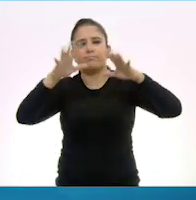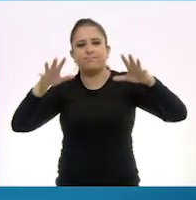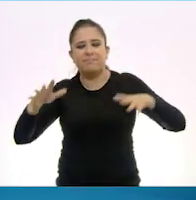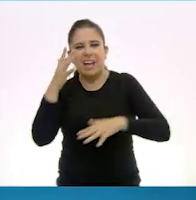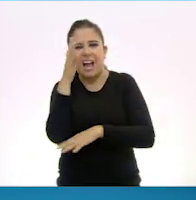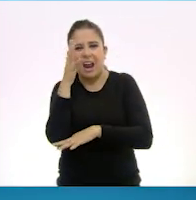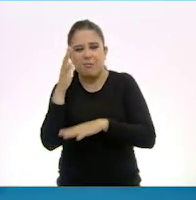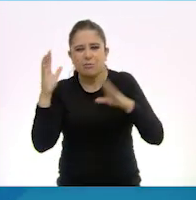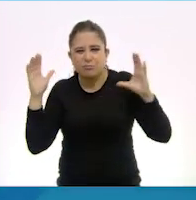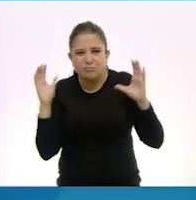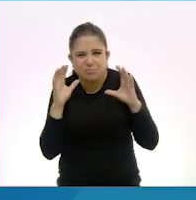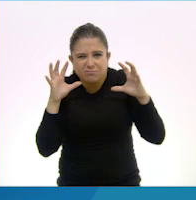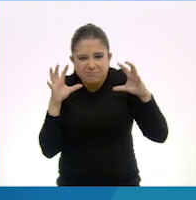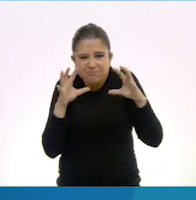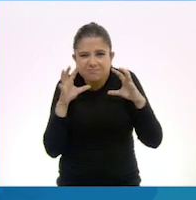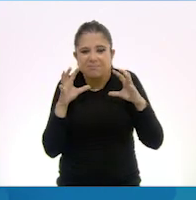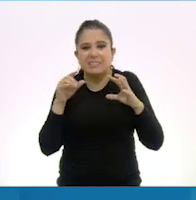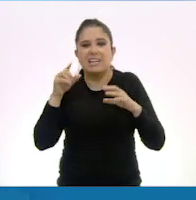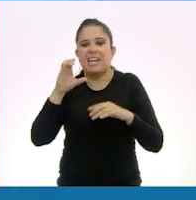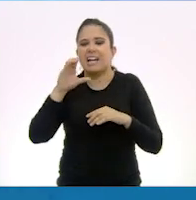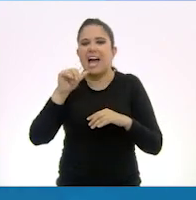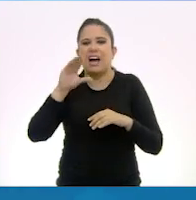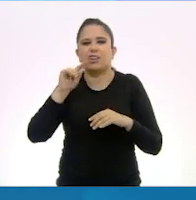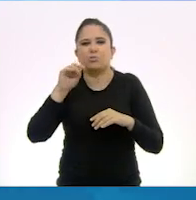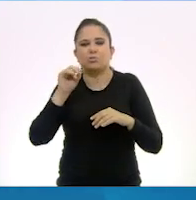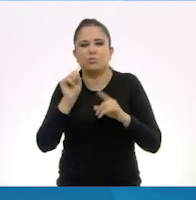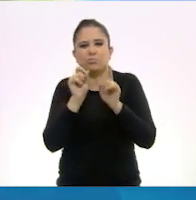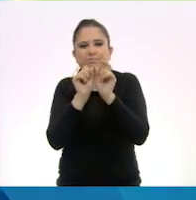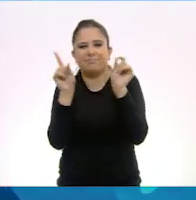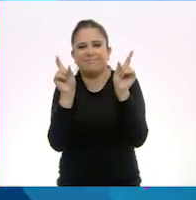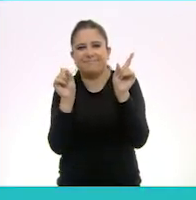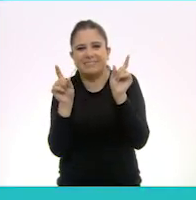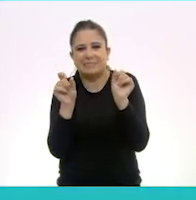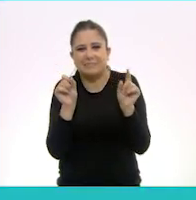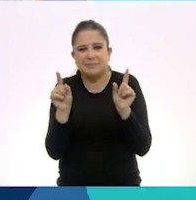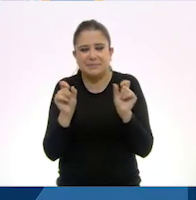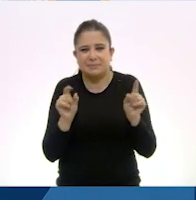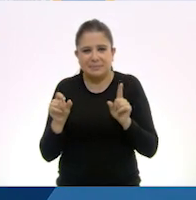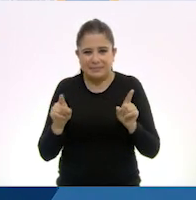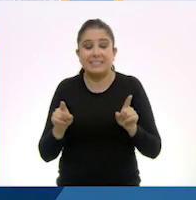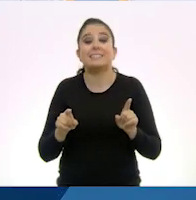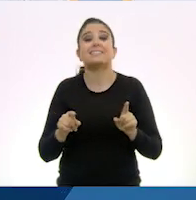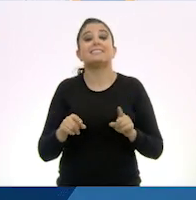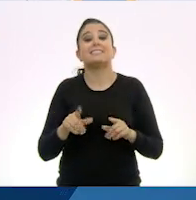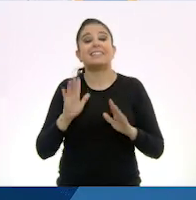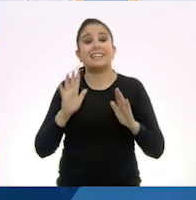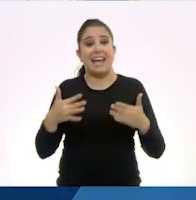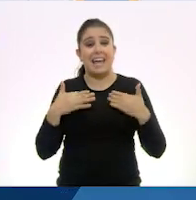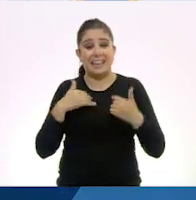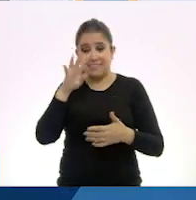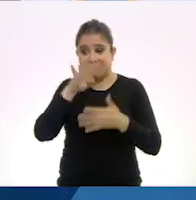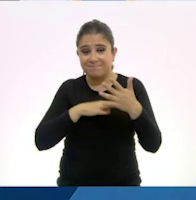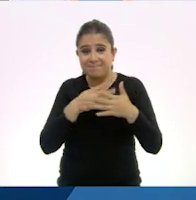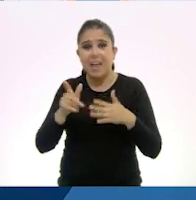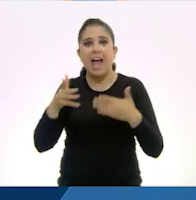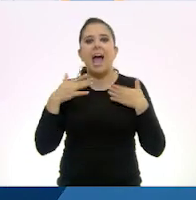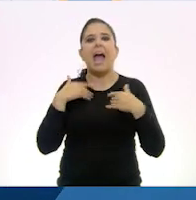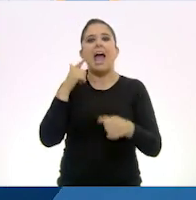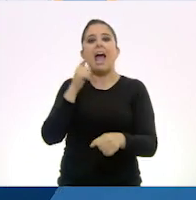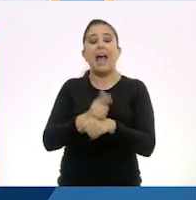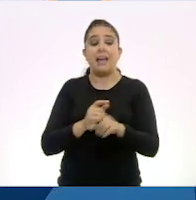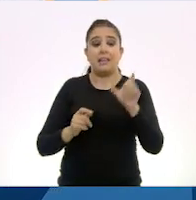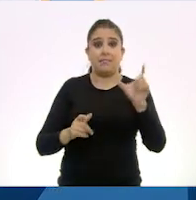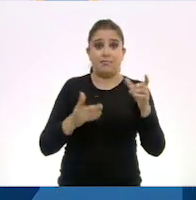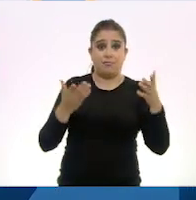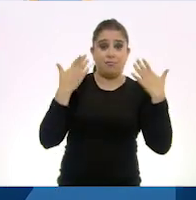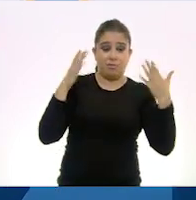su símbolo es un cactus o una cactácea. Ahora sí, con esto me queda mucho más claro. A cierto tipo